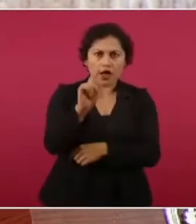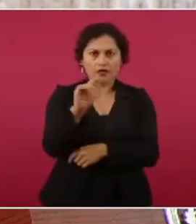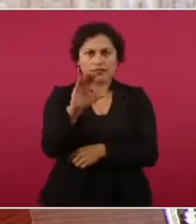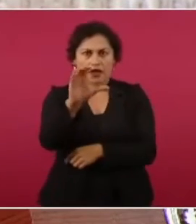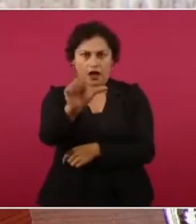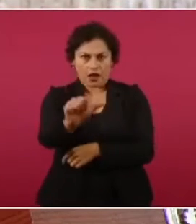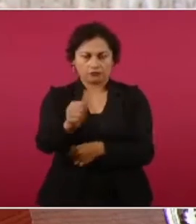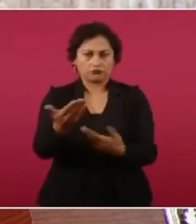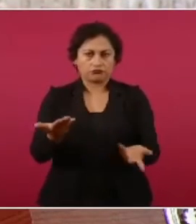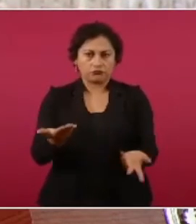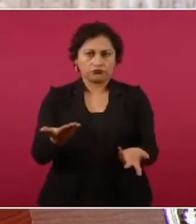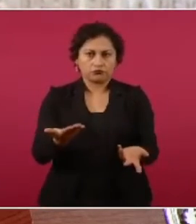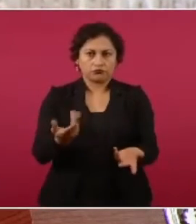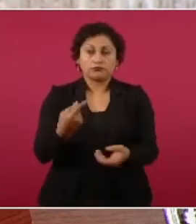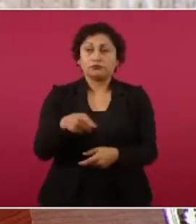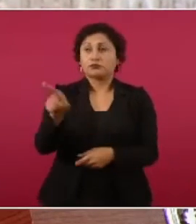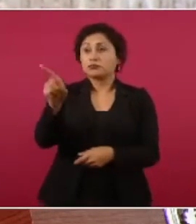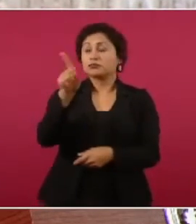callado,